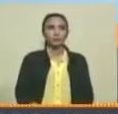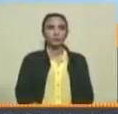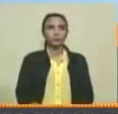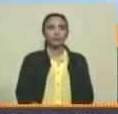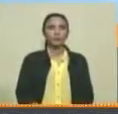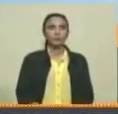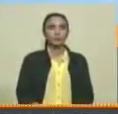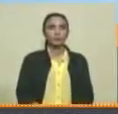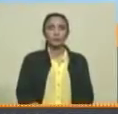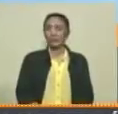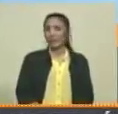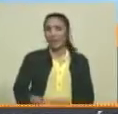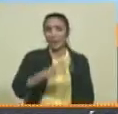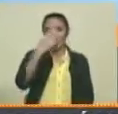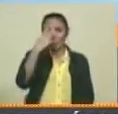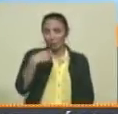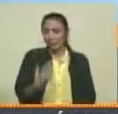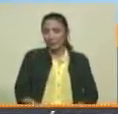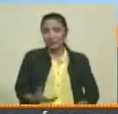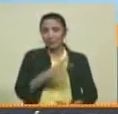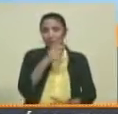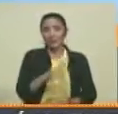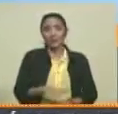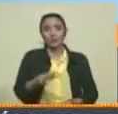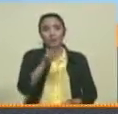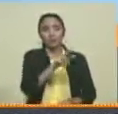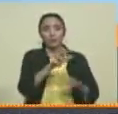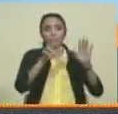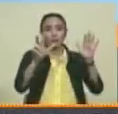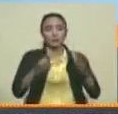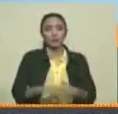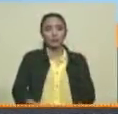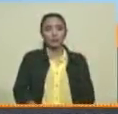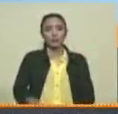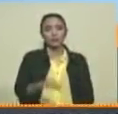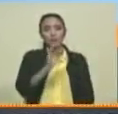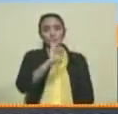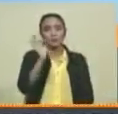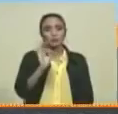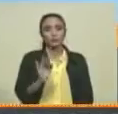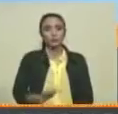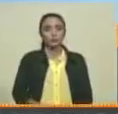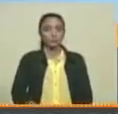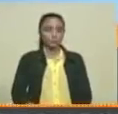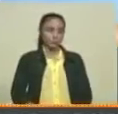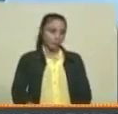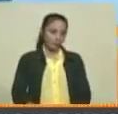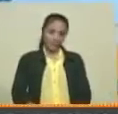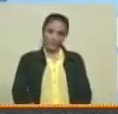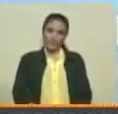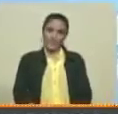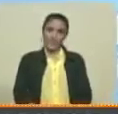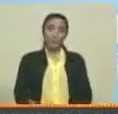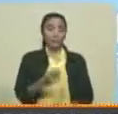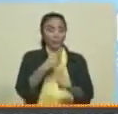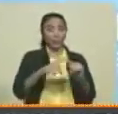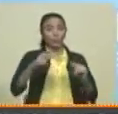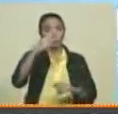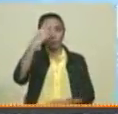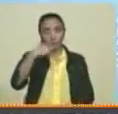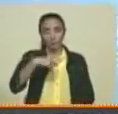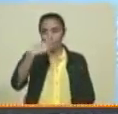54%. Y la miseria, 38%, ronda el 40%. Pero eso es pobreza,